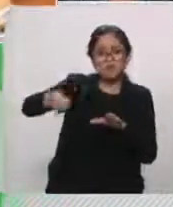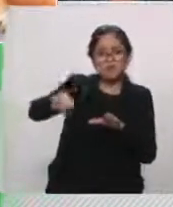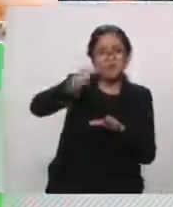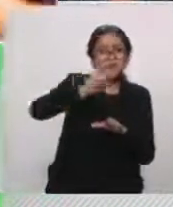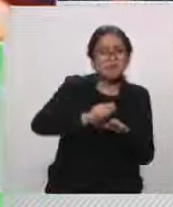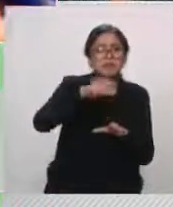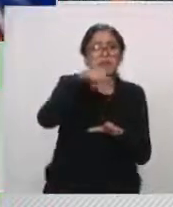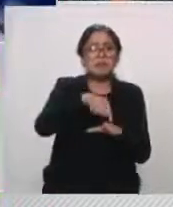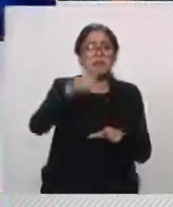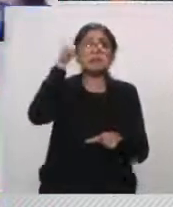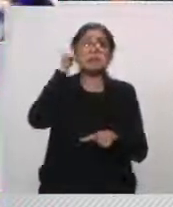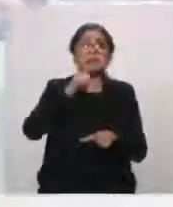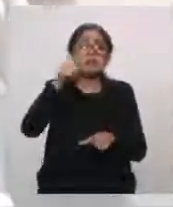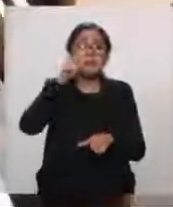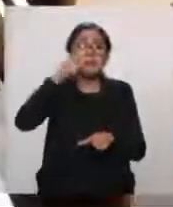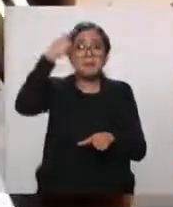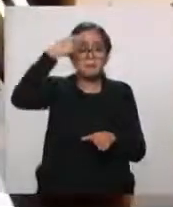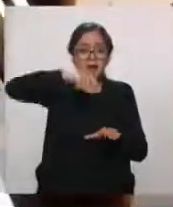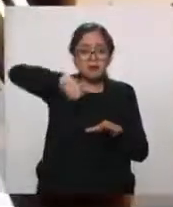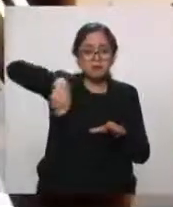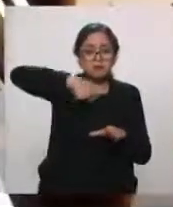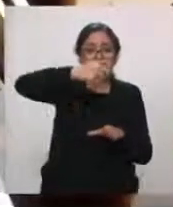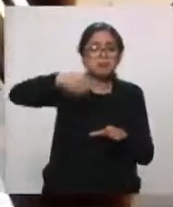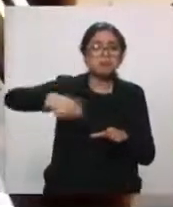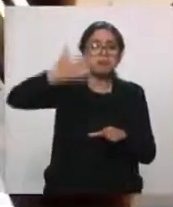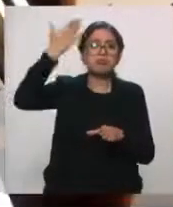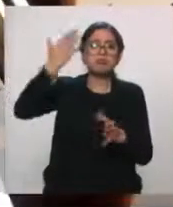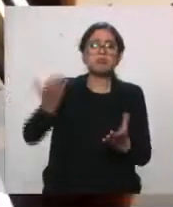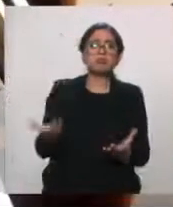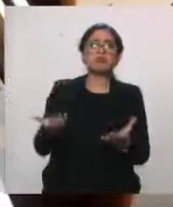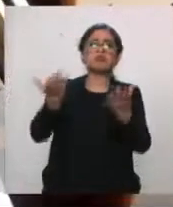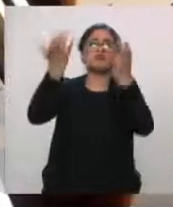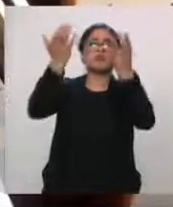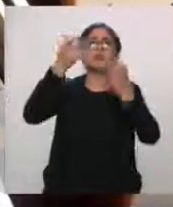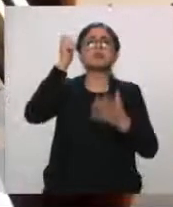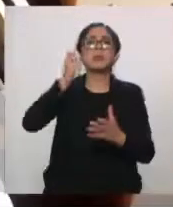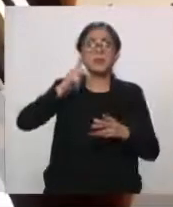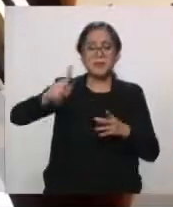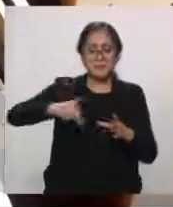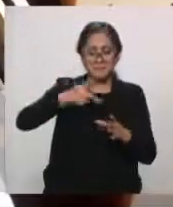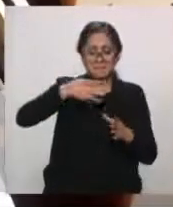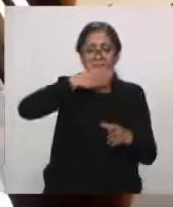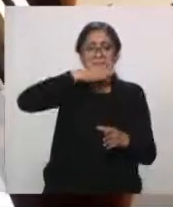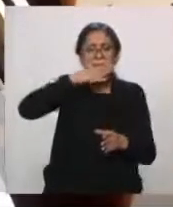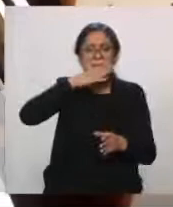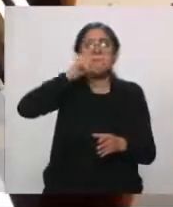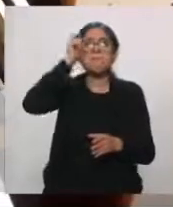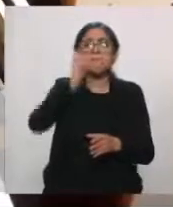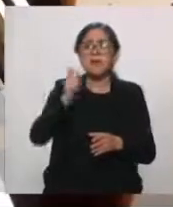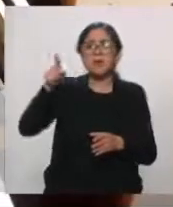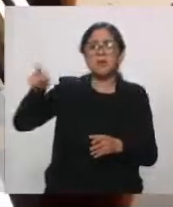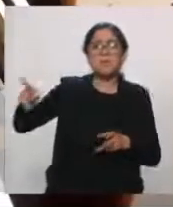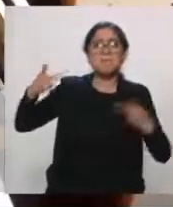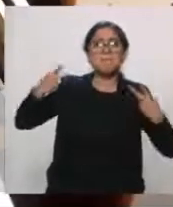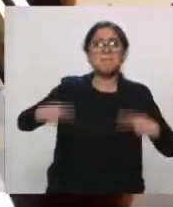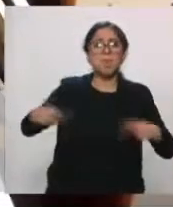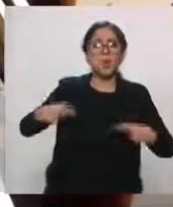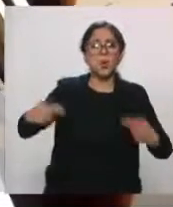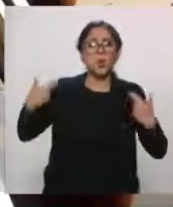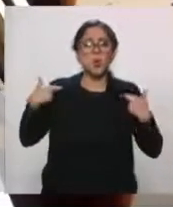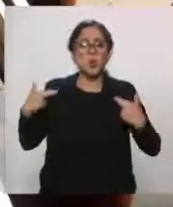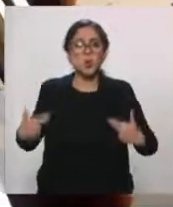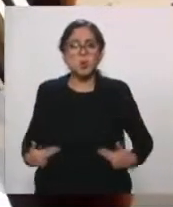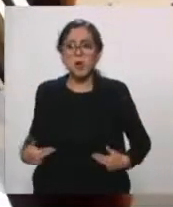preparaban ceremonialmente era pozole, pero con carne de cautivo. En efecto, recordemos